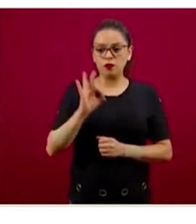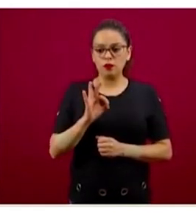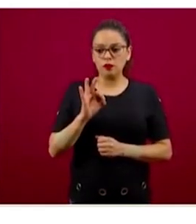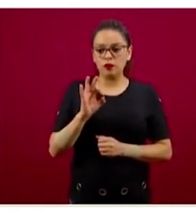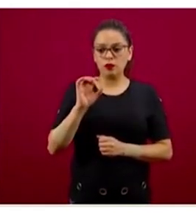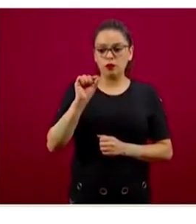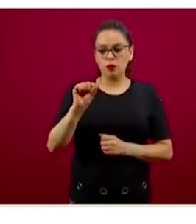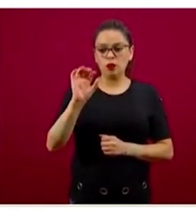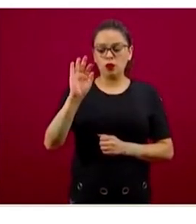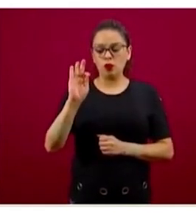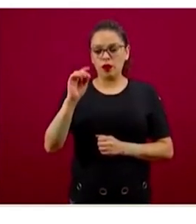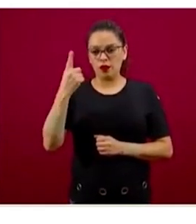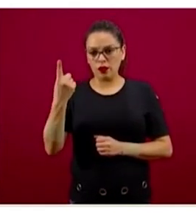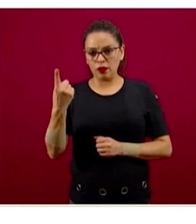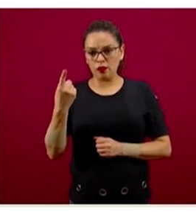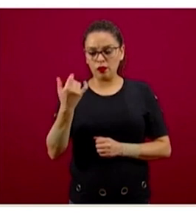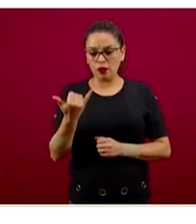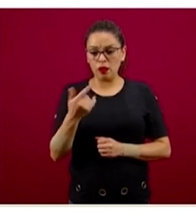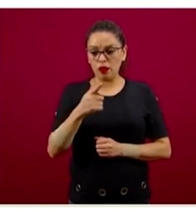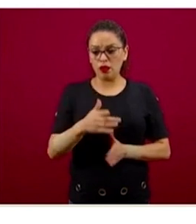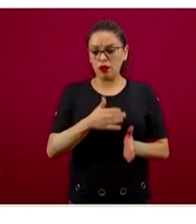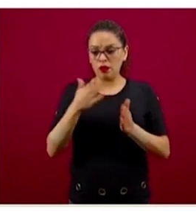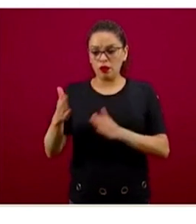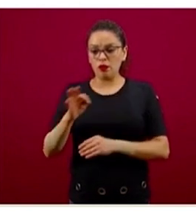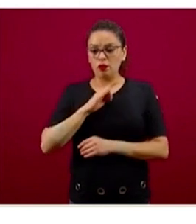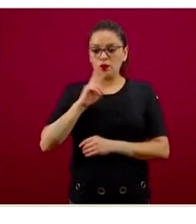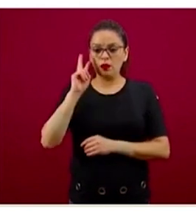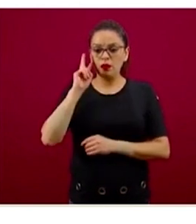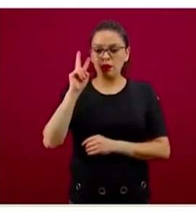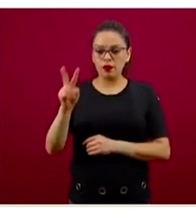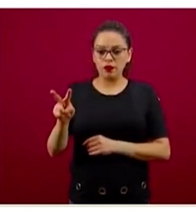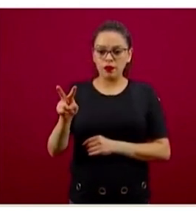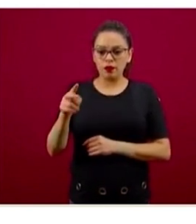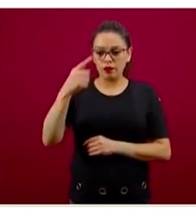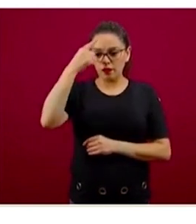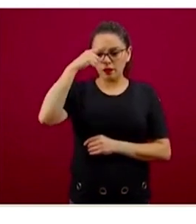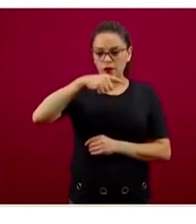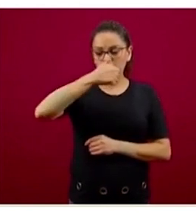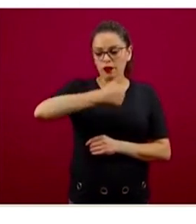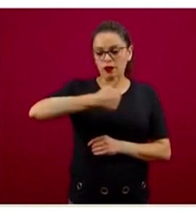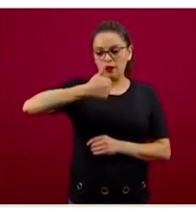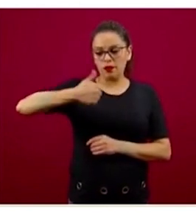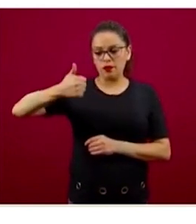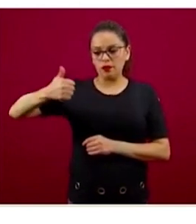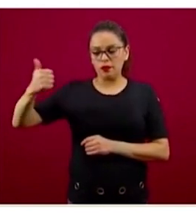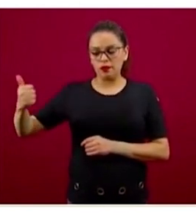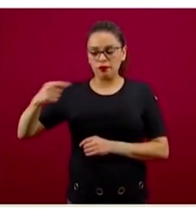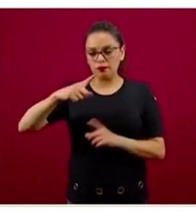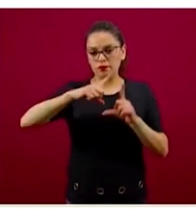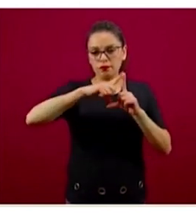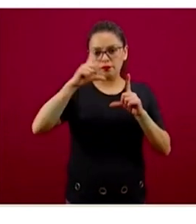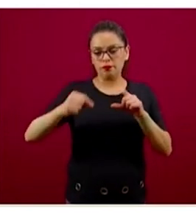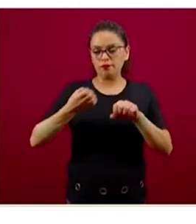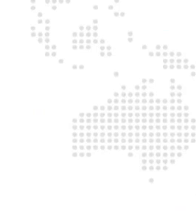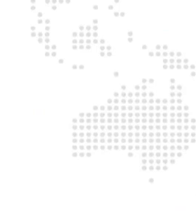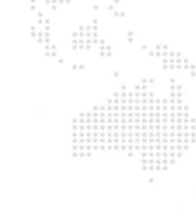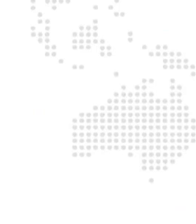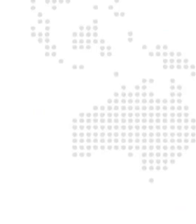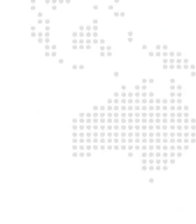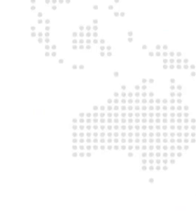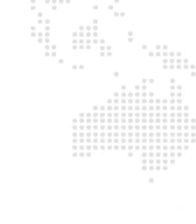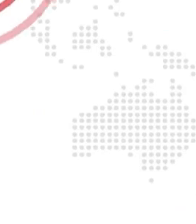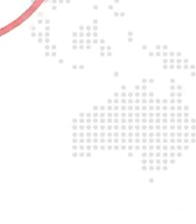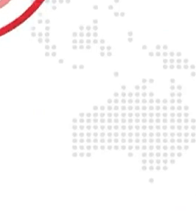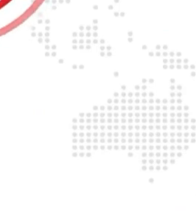y bueno pueden ustedes ver la el porcentaje de ocupación para cada uno de los de las entidades federativas que nos han notificado